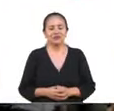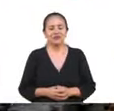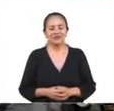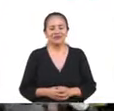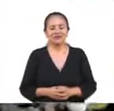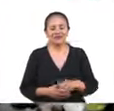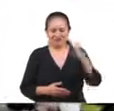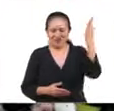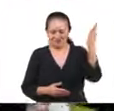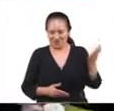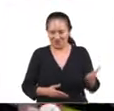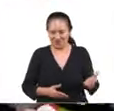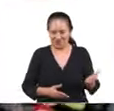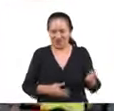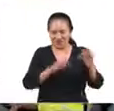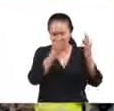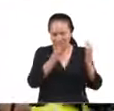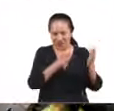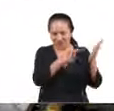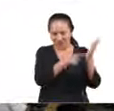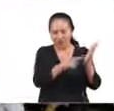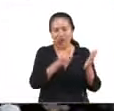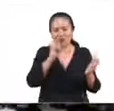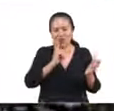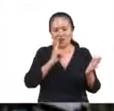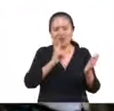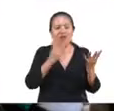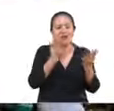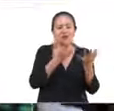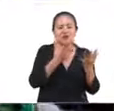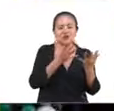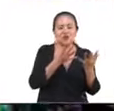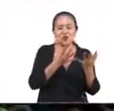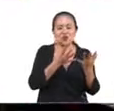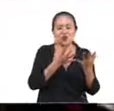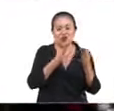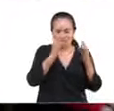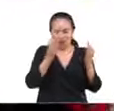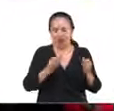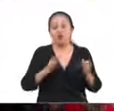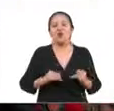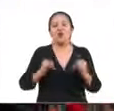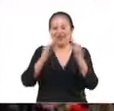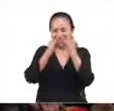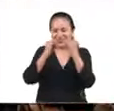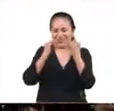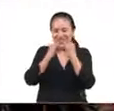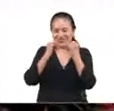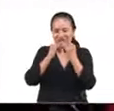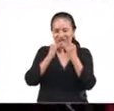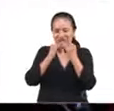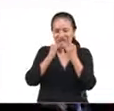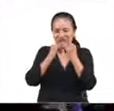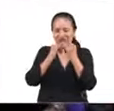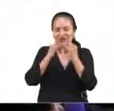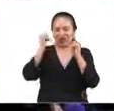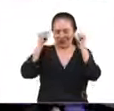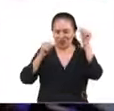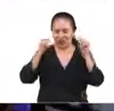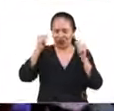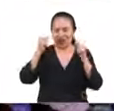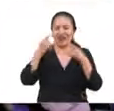esa figura se ha hecho una réplica por parte del Instituto Nacional de Antropología e